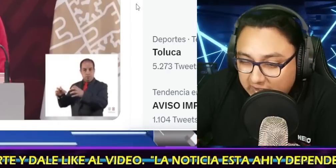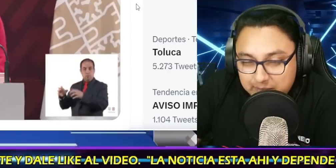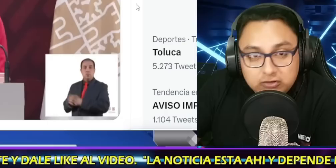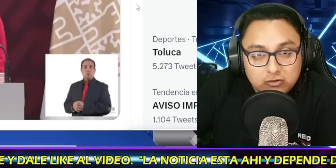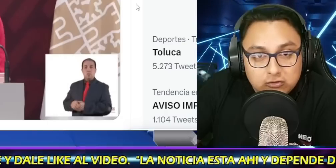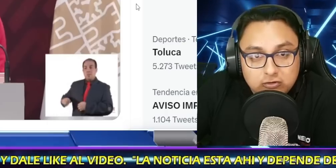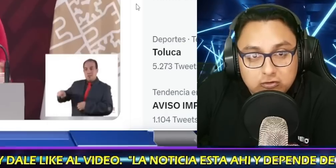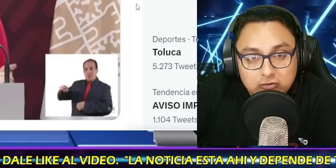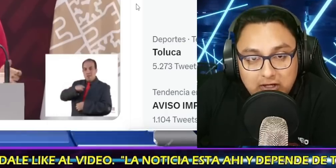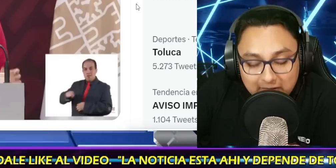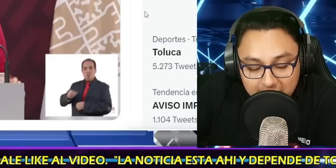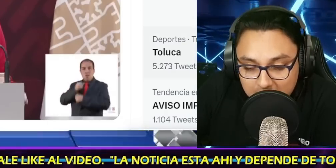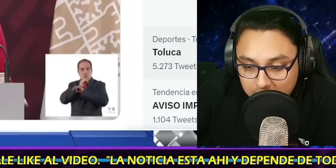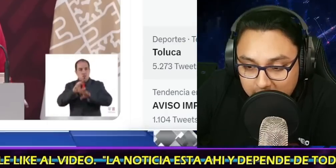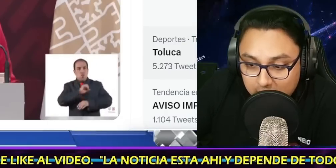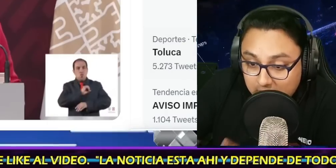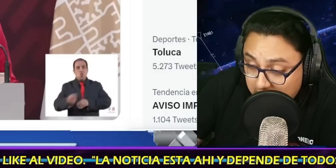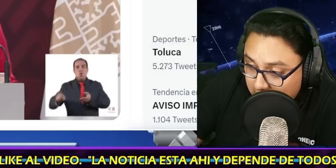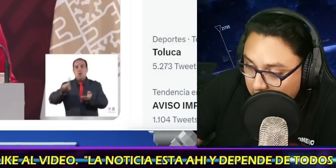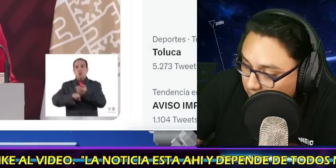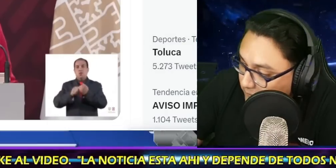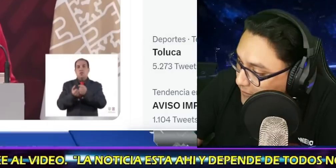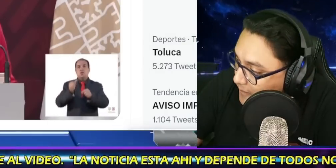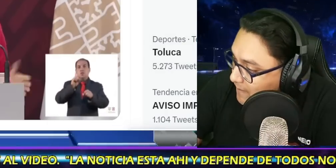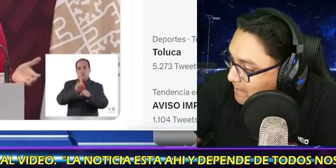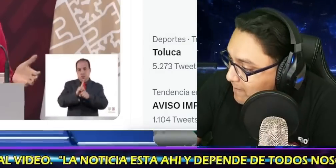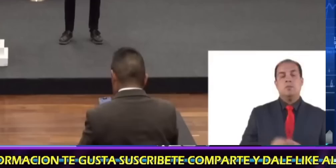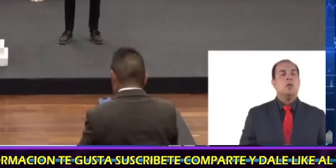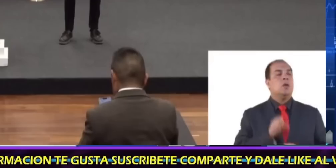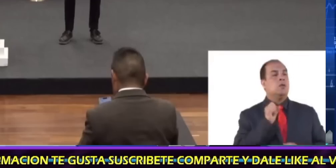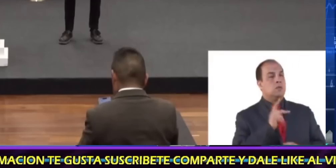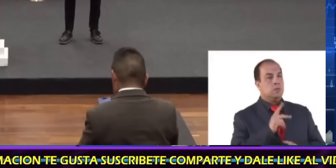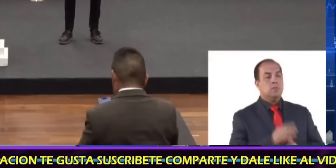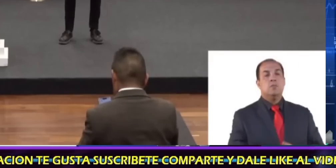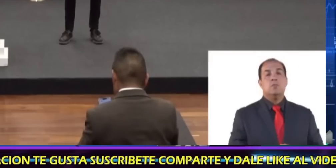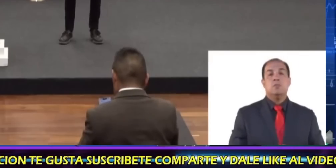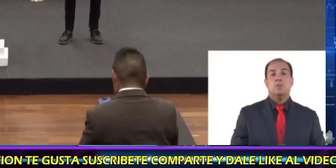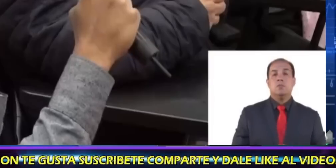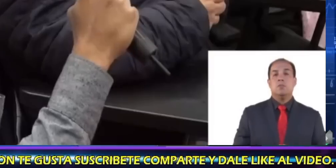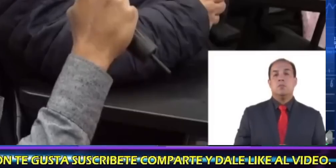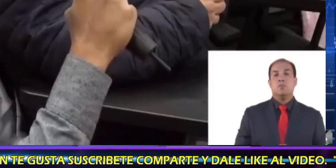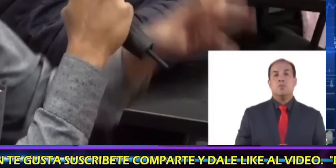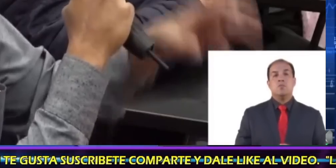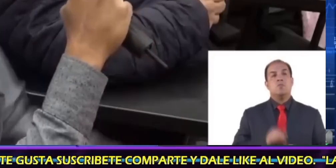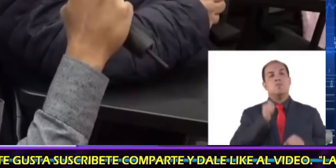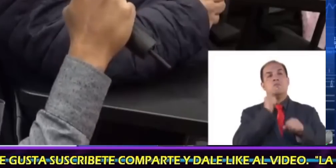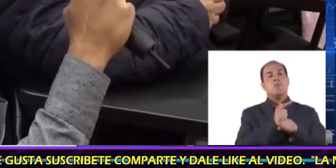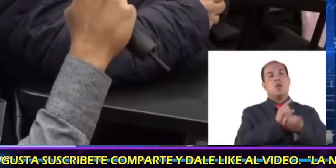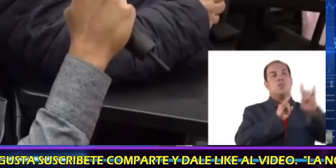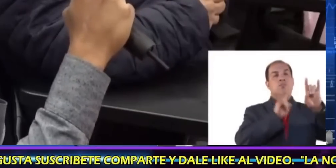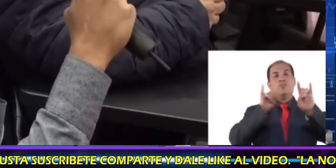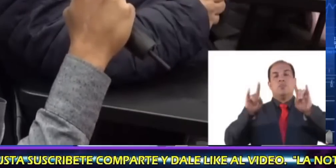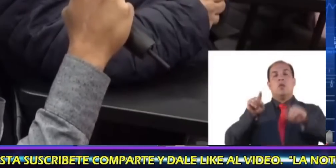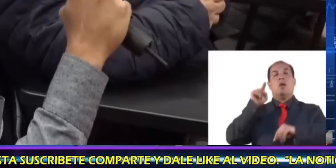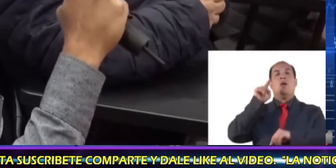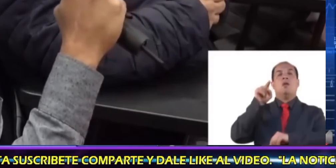porque repartió con todo la jefa de gobierno el día de hoy. Y aparecieron mantas en, o pintas en